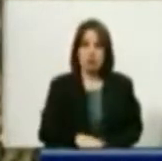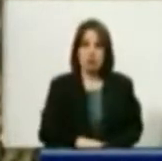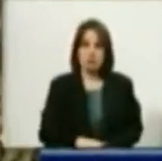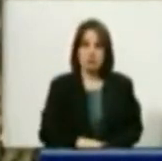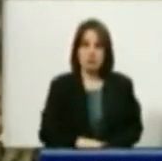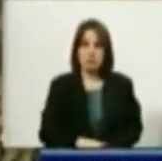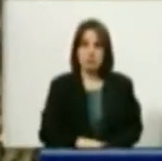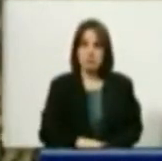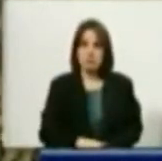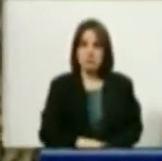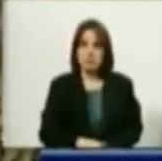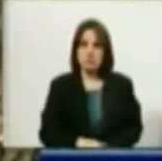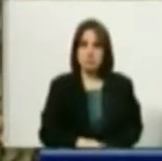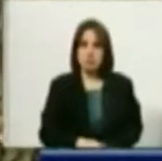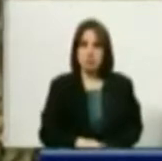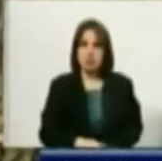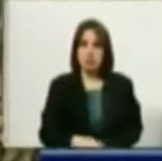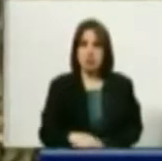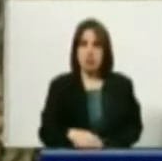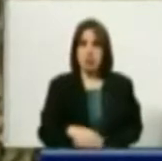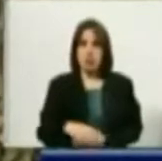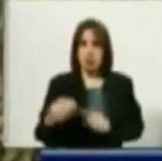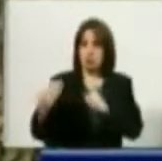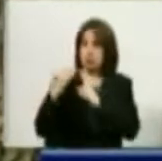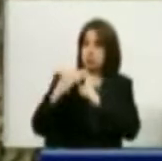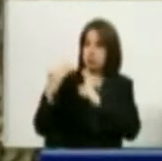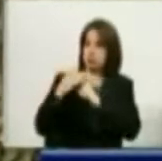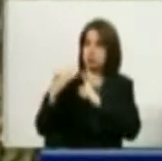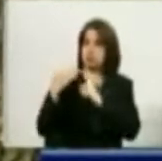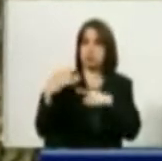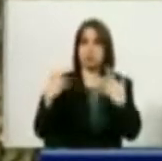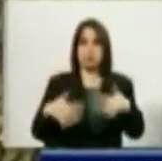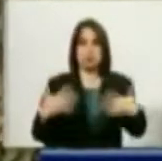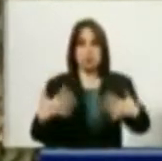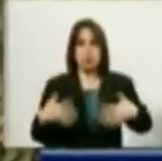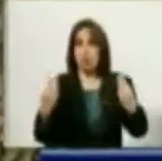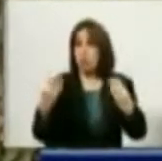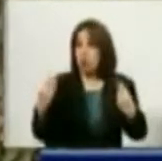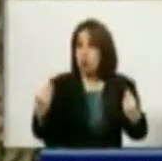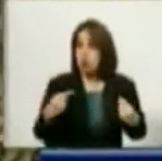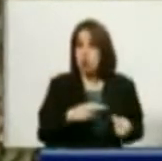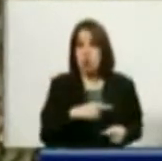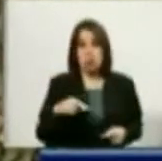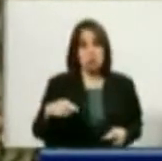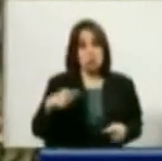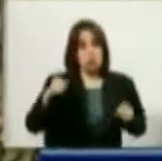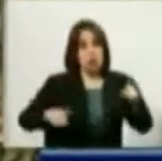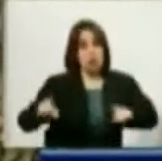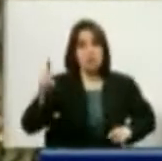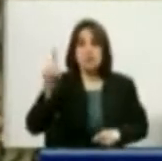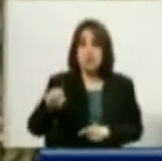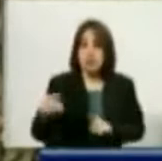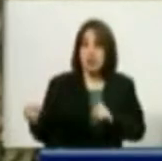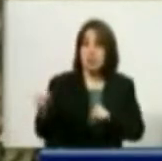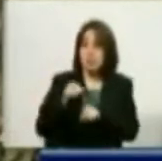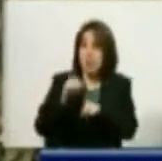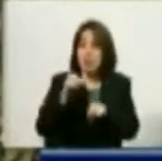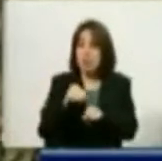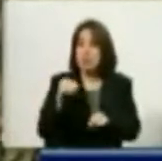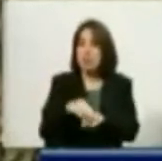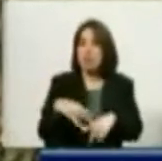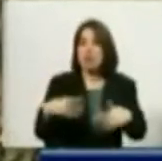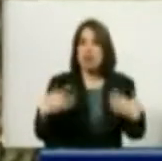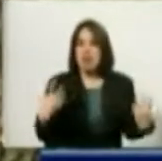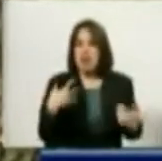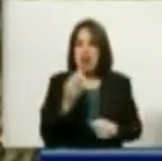atacada de todos lados Nosotros también atacamos ahí a veces atacamos pero atacada por